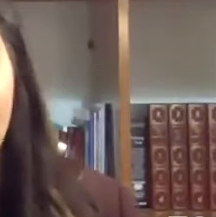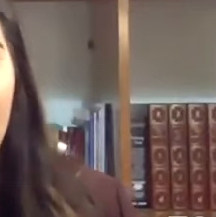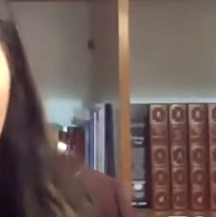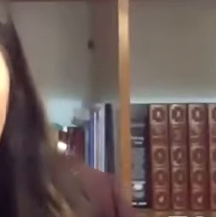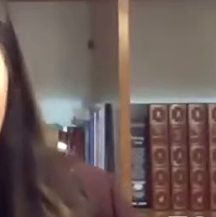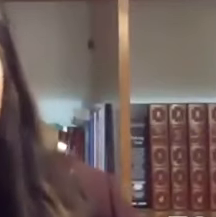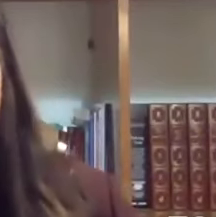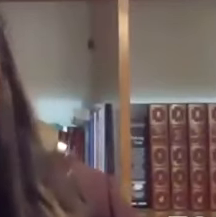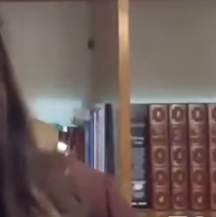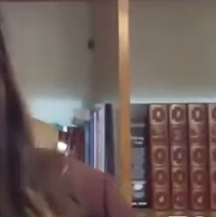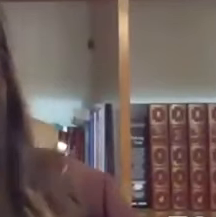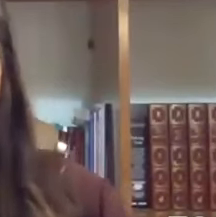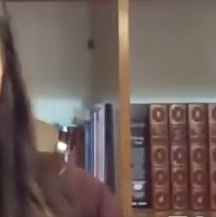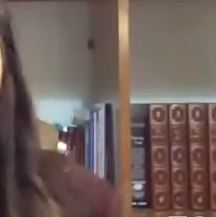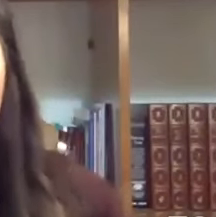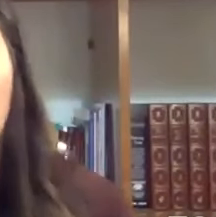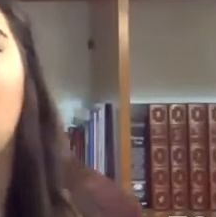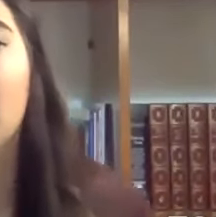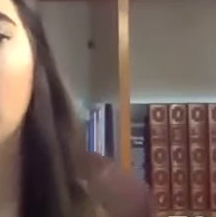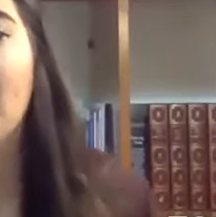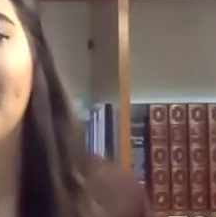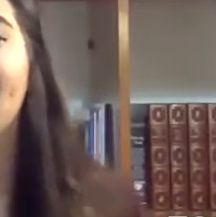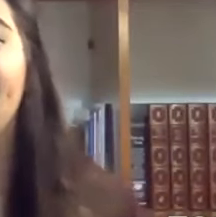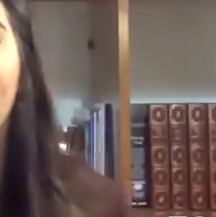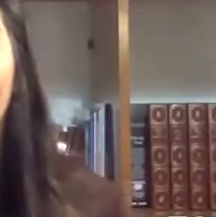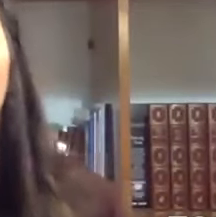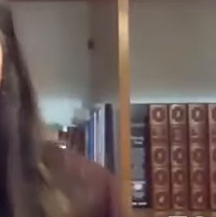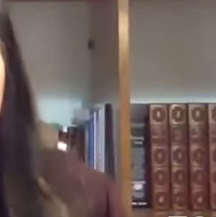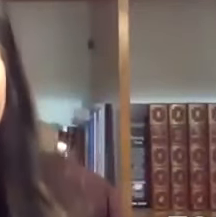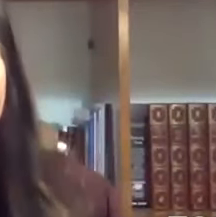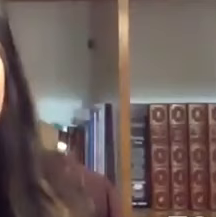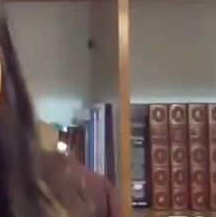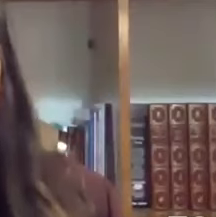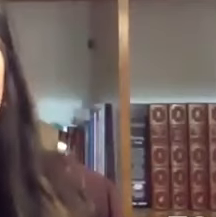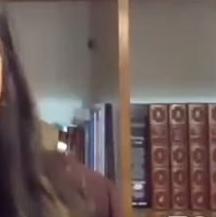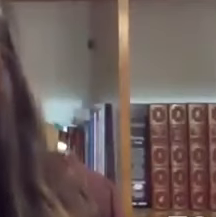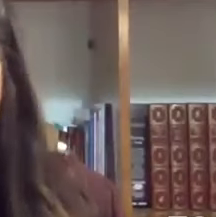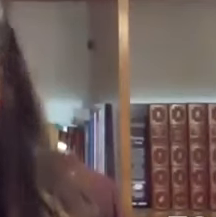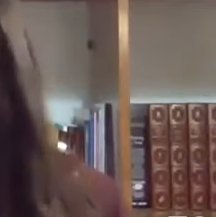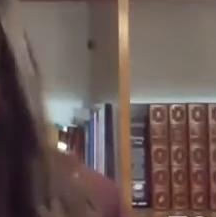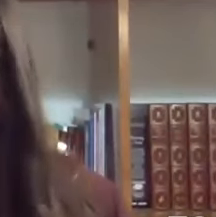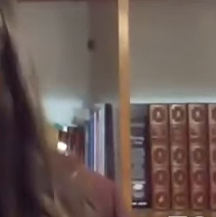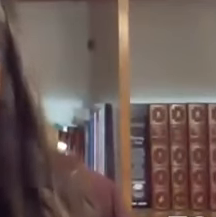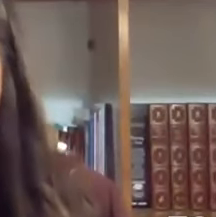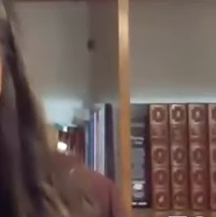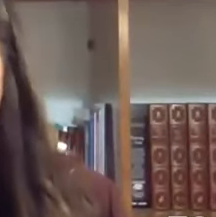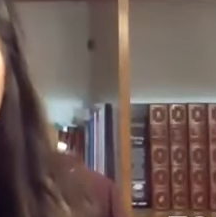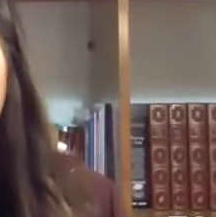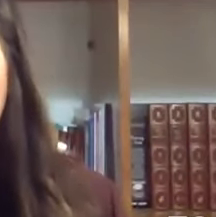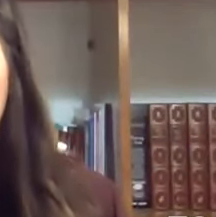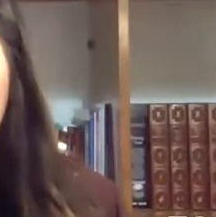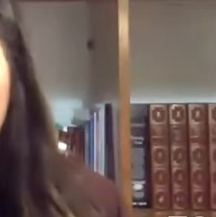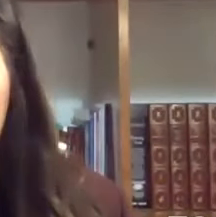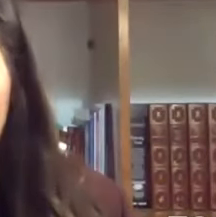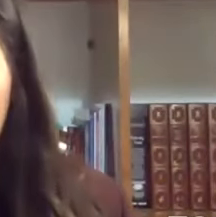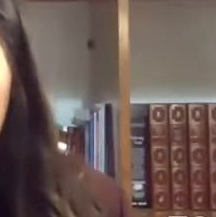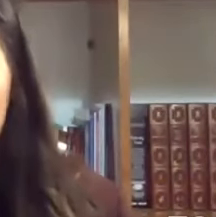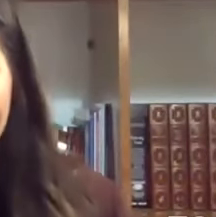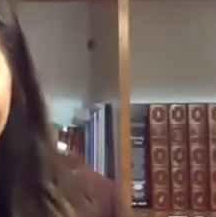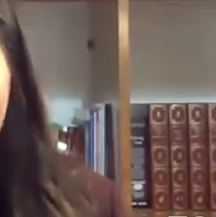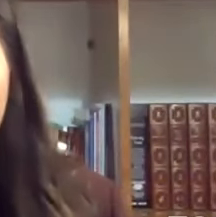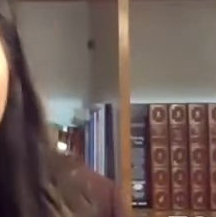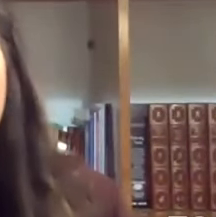su hija se viaje con ella, y su exmarido le dice que no puede sustraerla del país, que porque él tiene un derecho